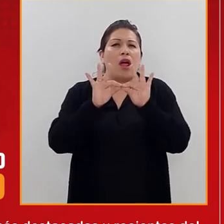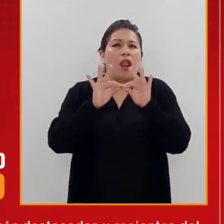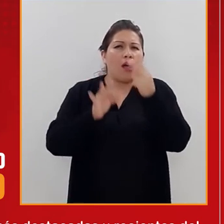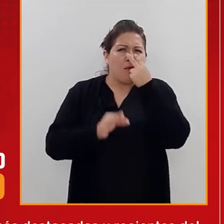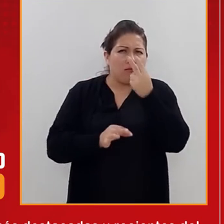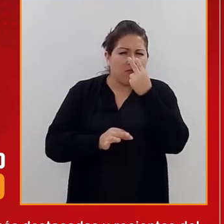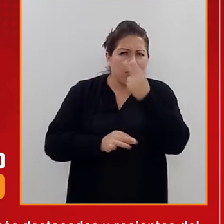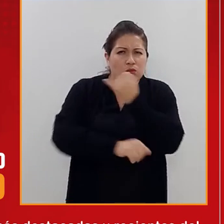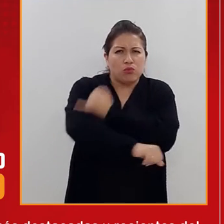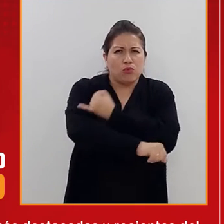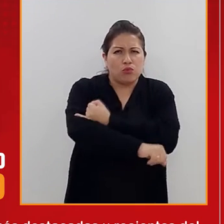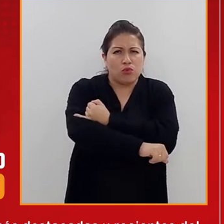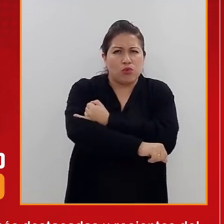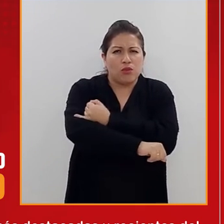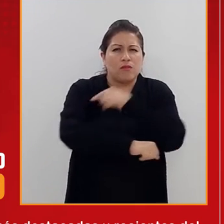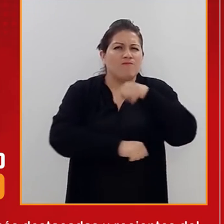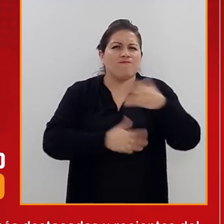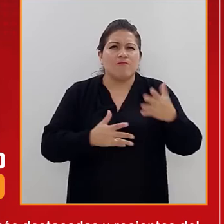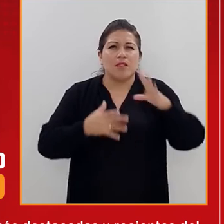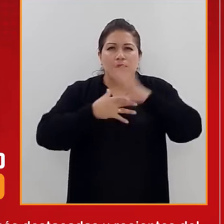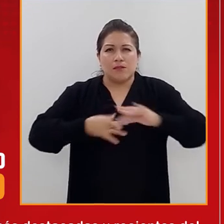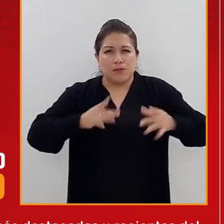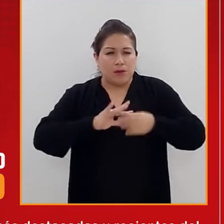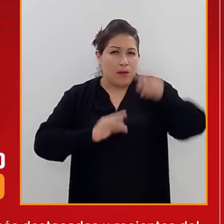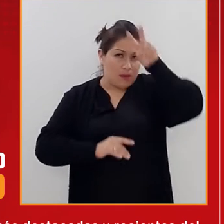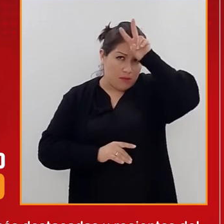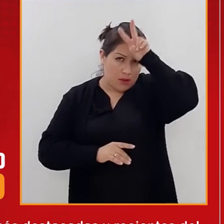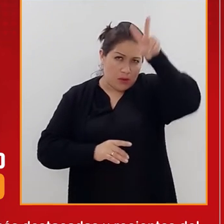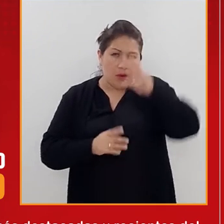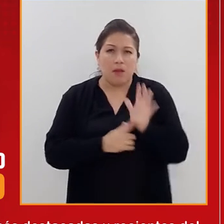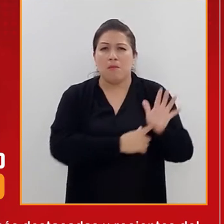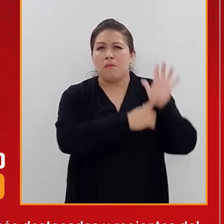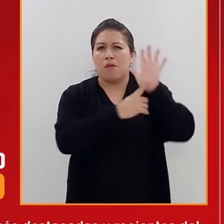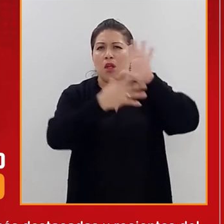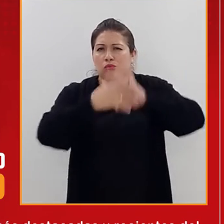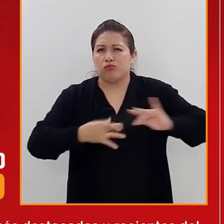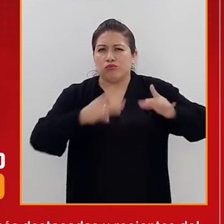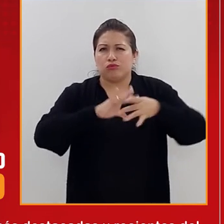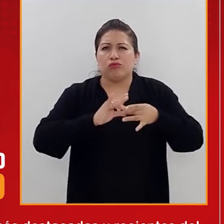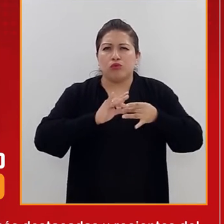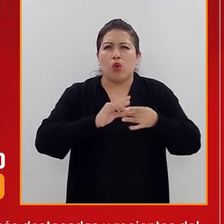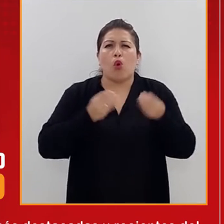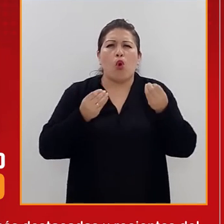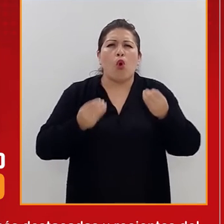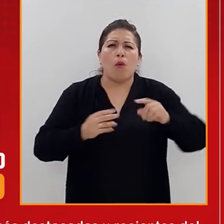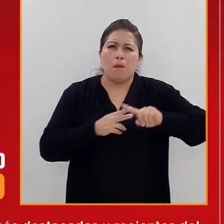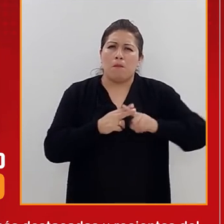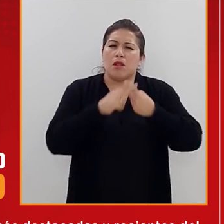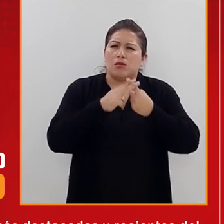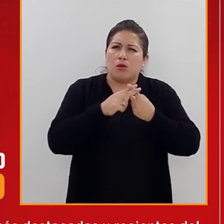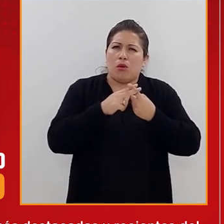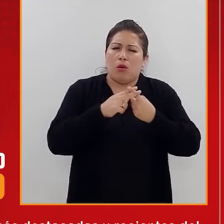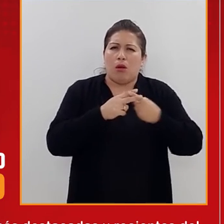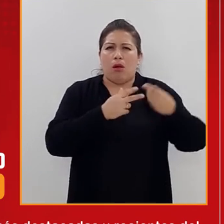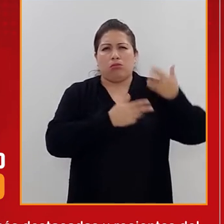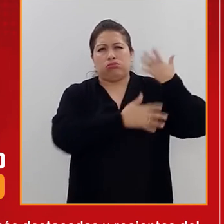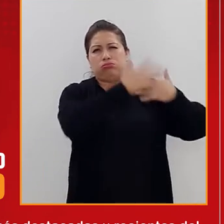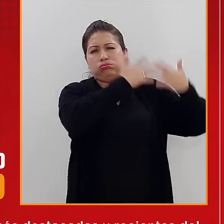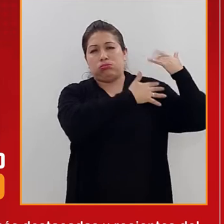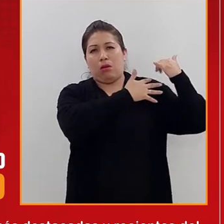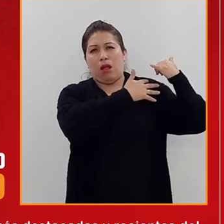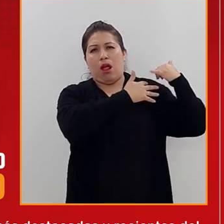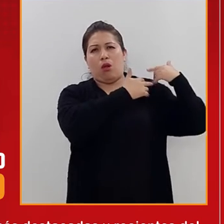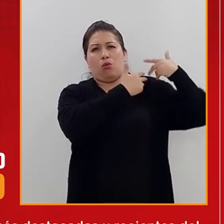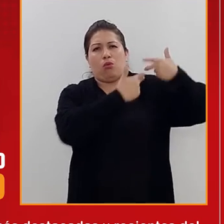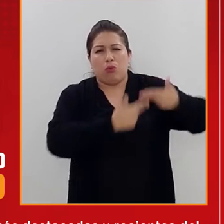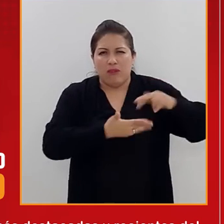la discapacidad en la historia del Perú. Se presentan algunas reseñas sobre las concepciones de discapacidad que no